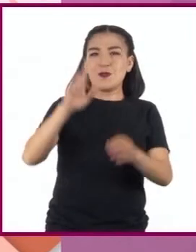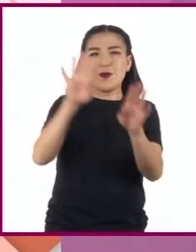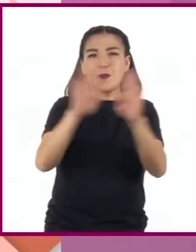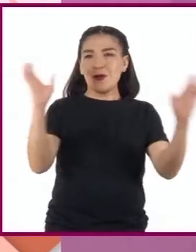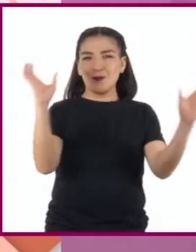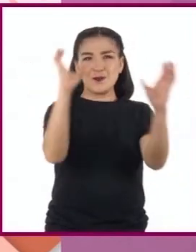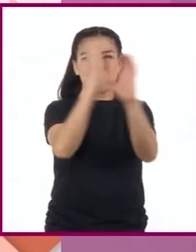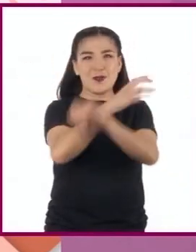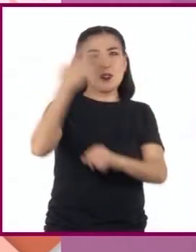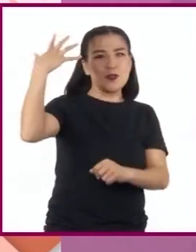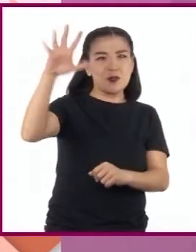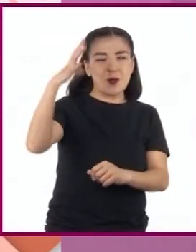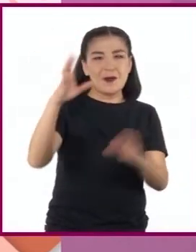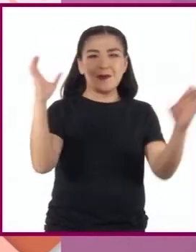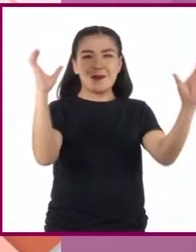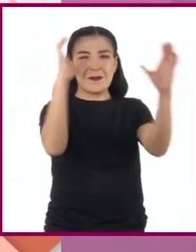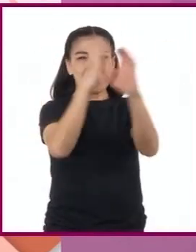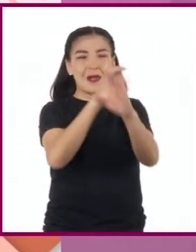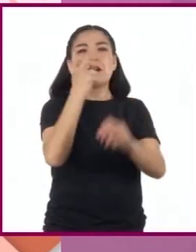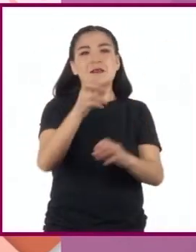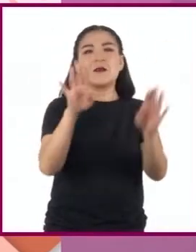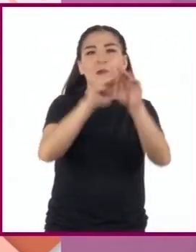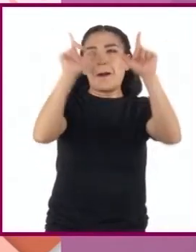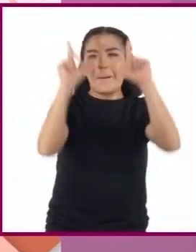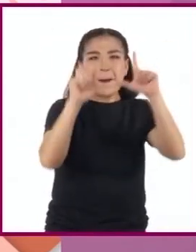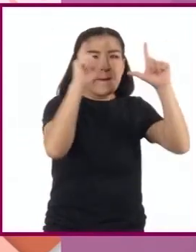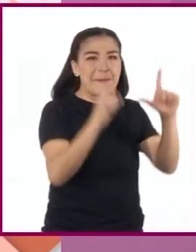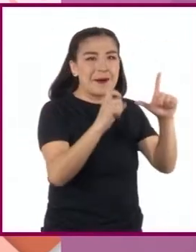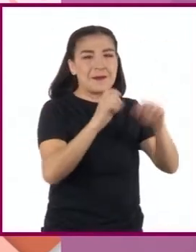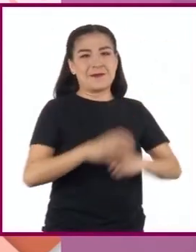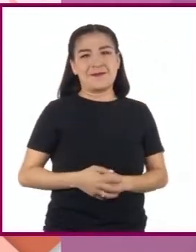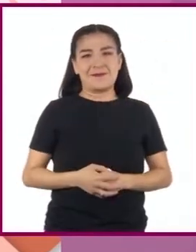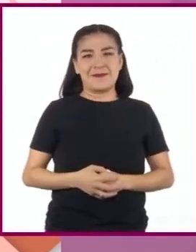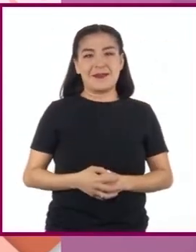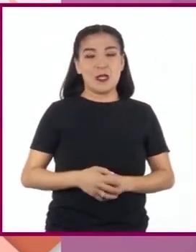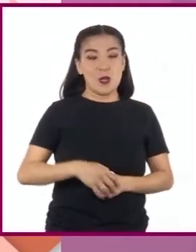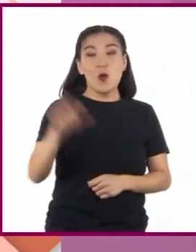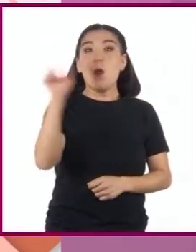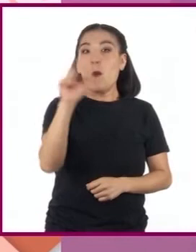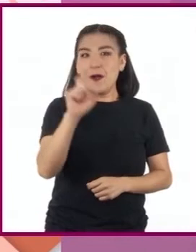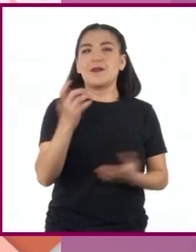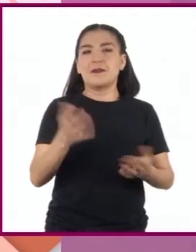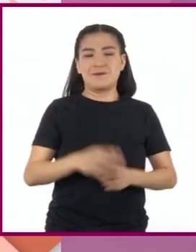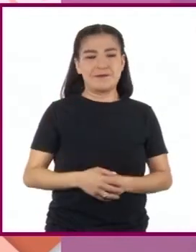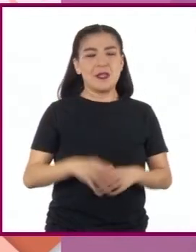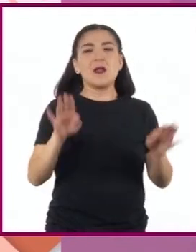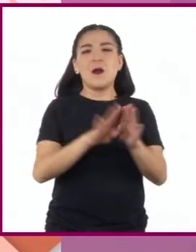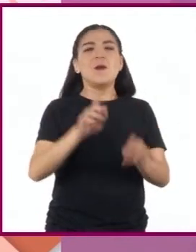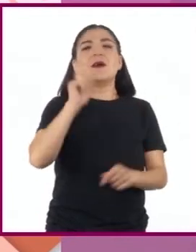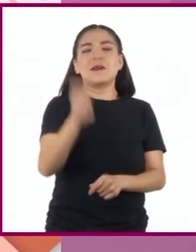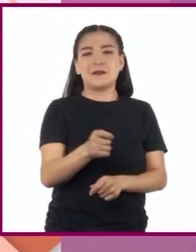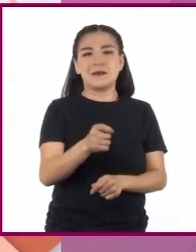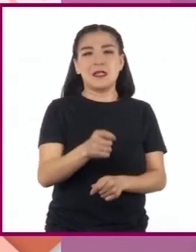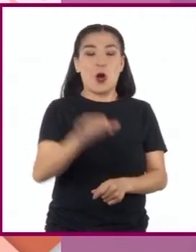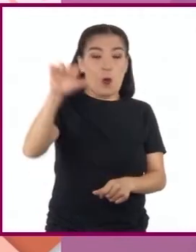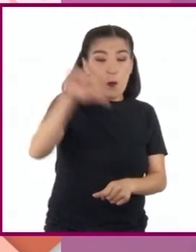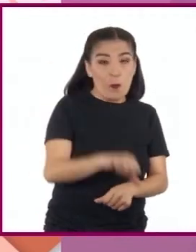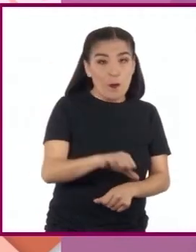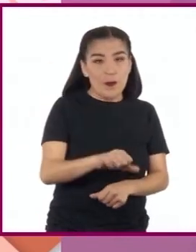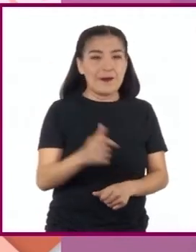compartieron videos y fotos del fenómeno natural. El cuándo normalmente aparece como